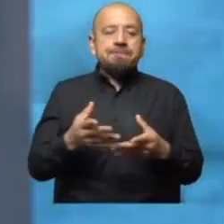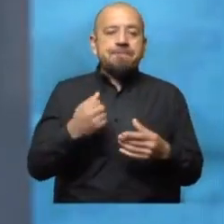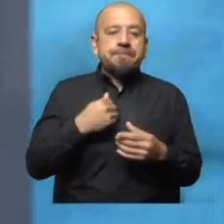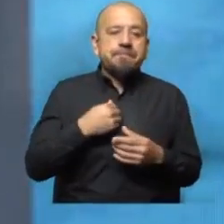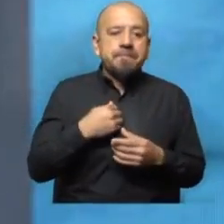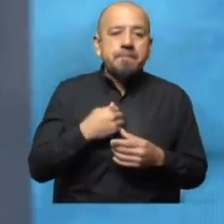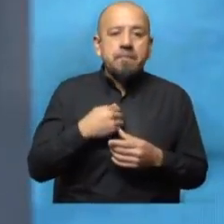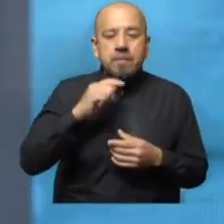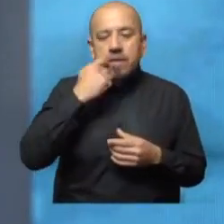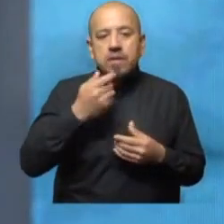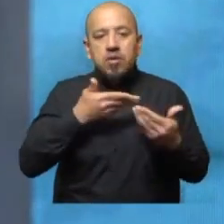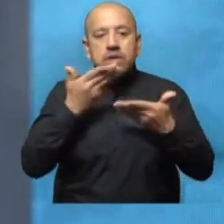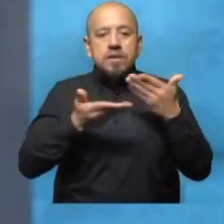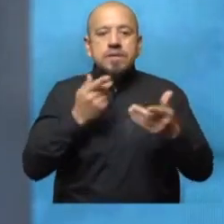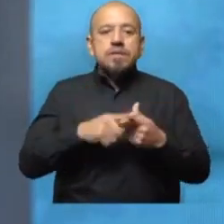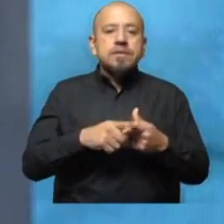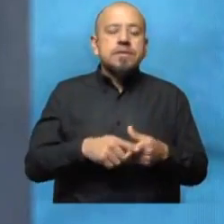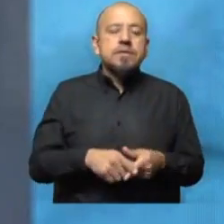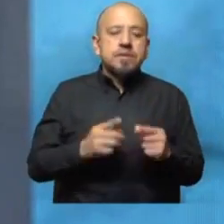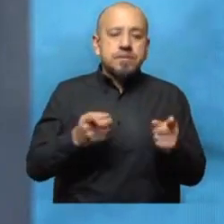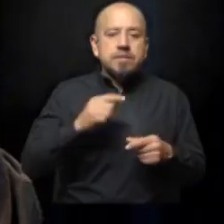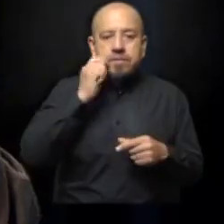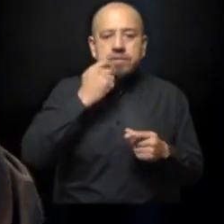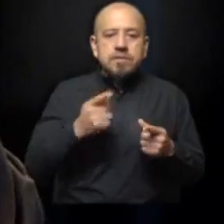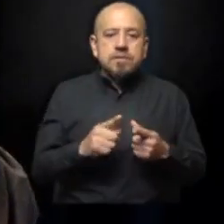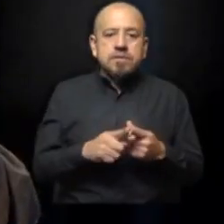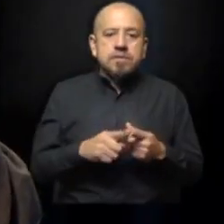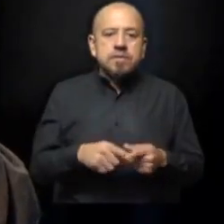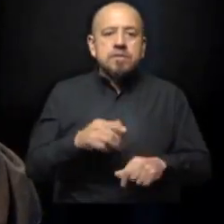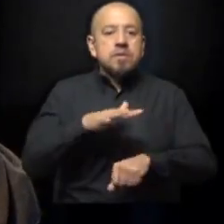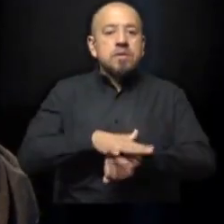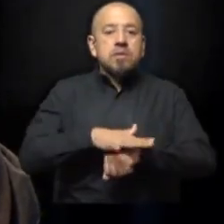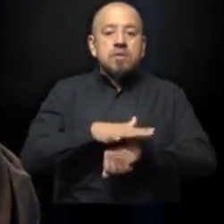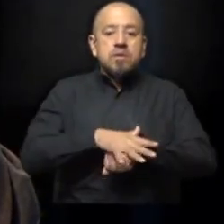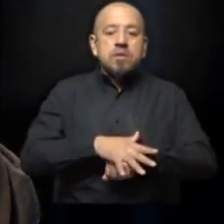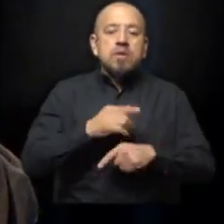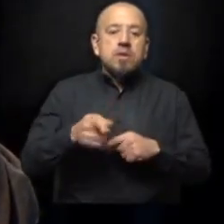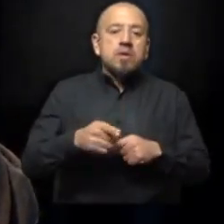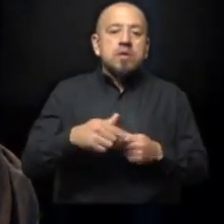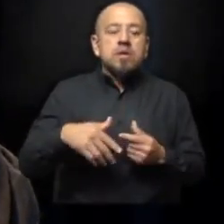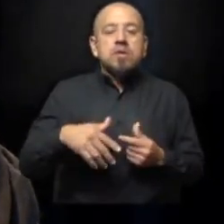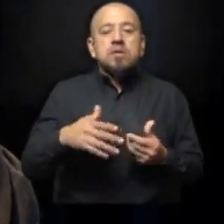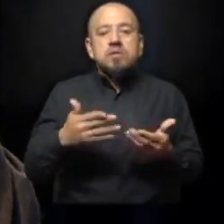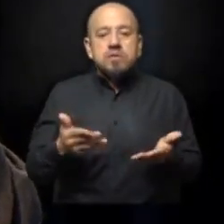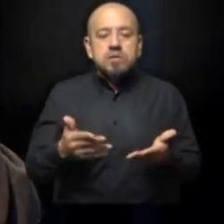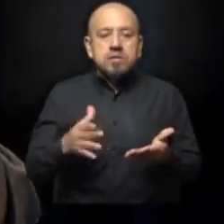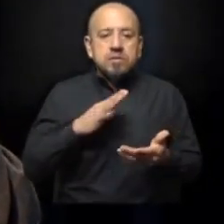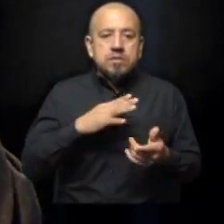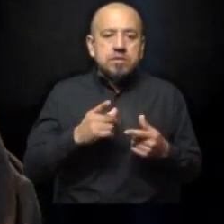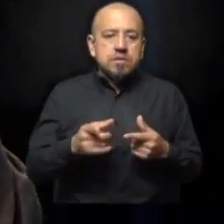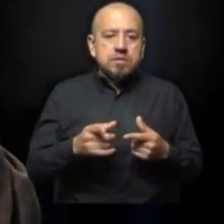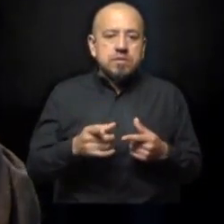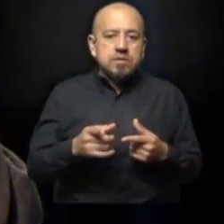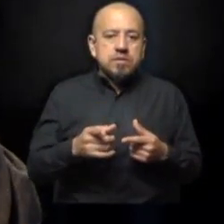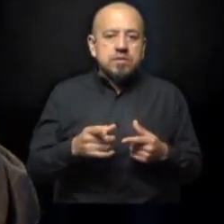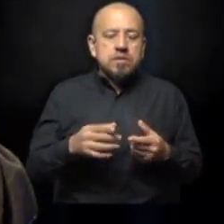ese escenario también disfruto era un momento que salíamos de la situación de crisis del